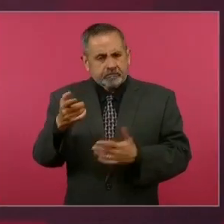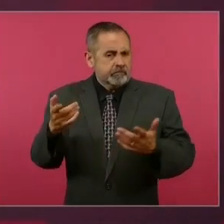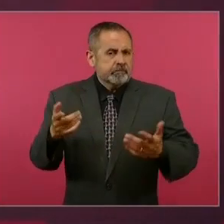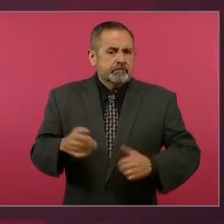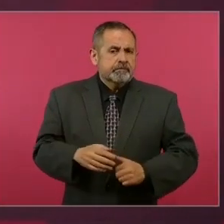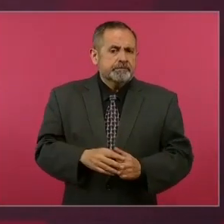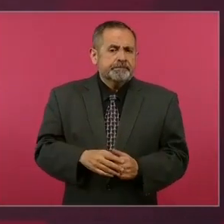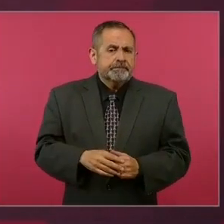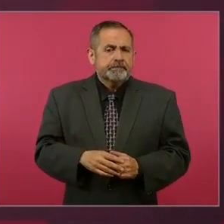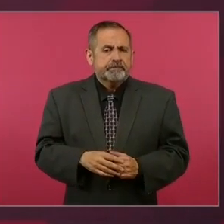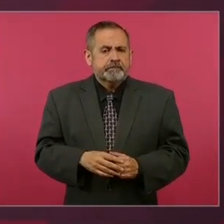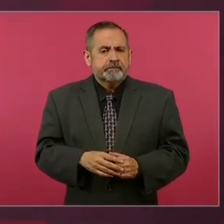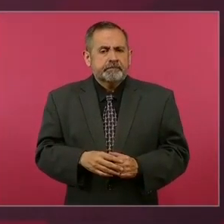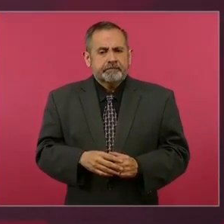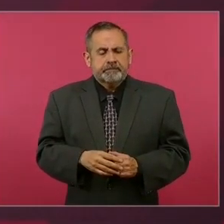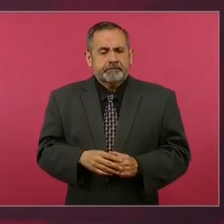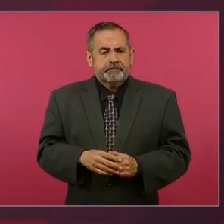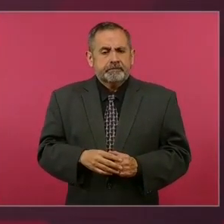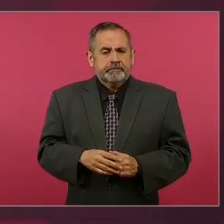se